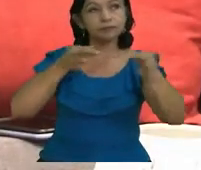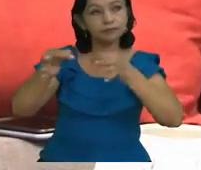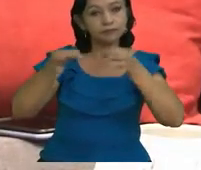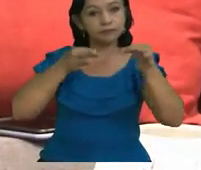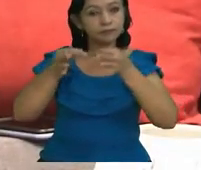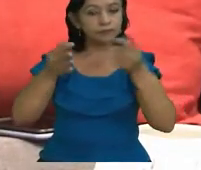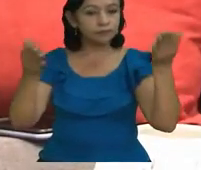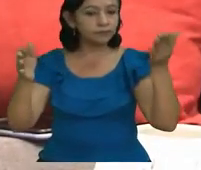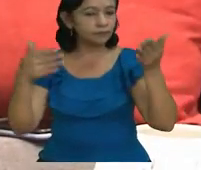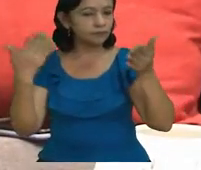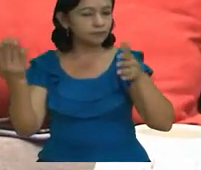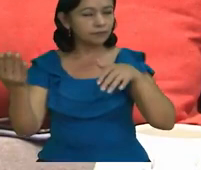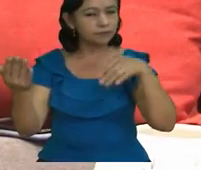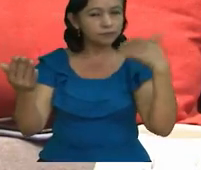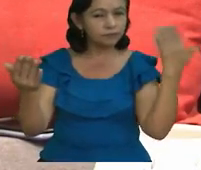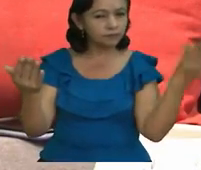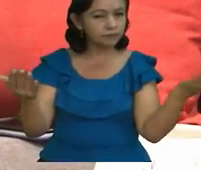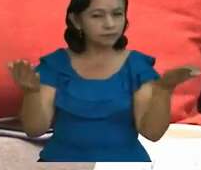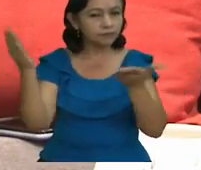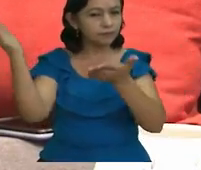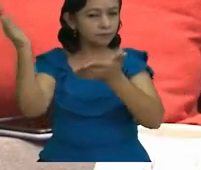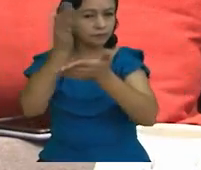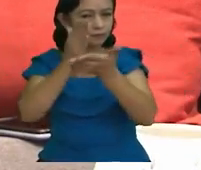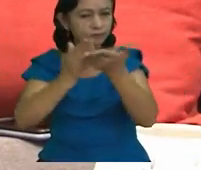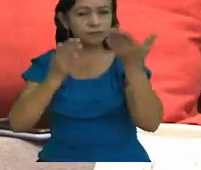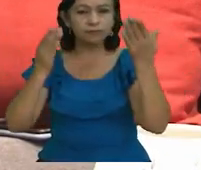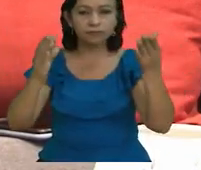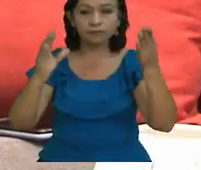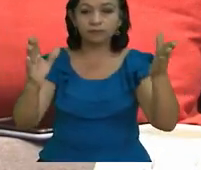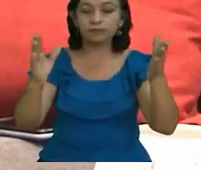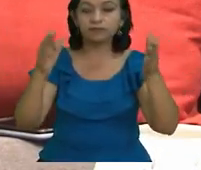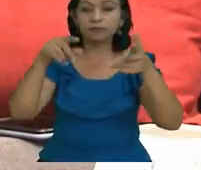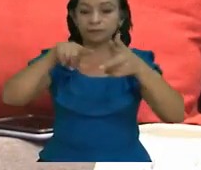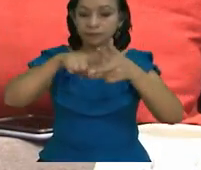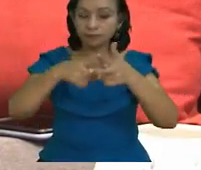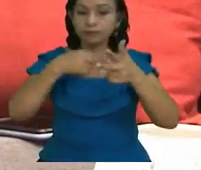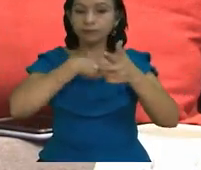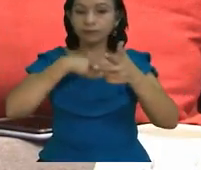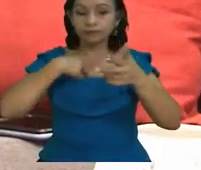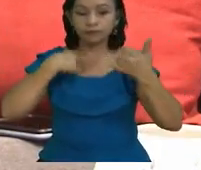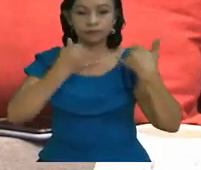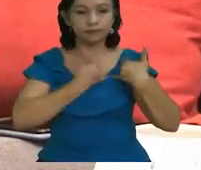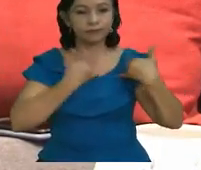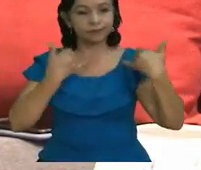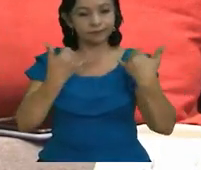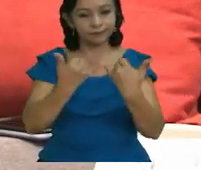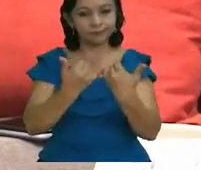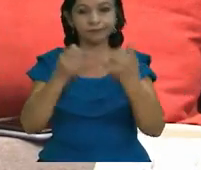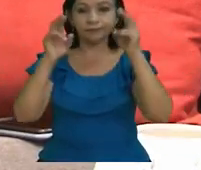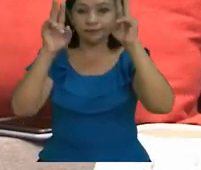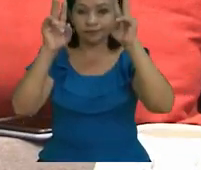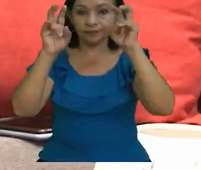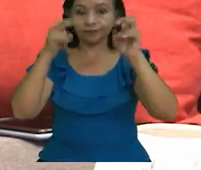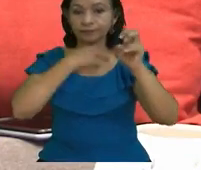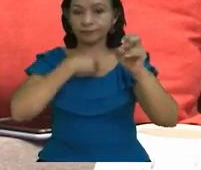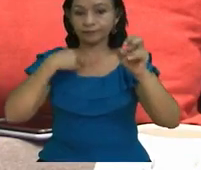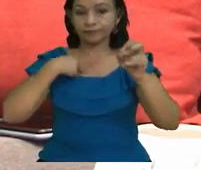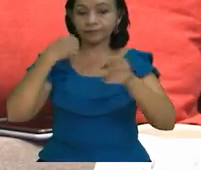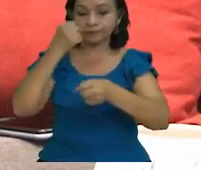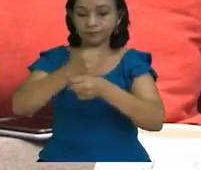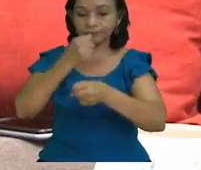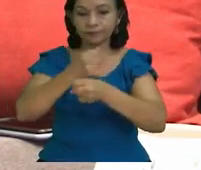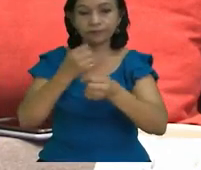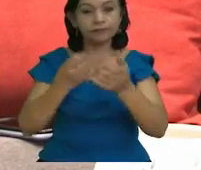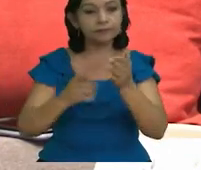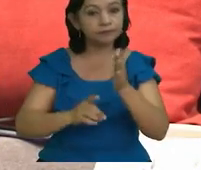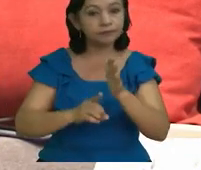precisamente cuáles son algunas de las acciones que estará emprendiendo este instituto en función de garantizar la producción,